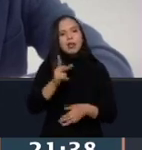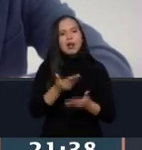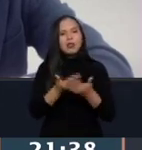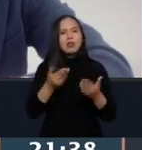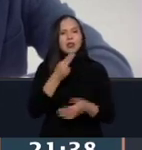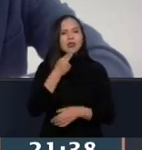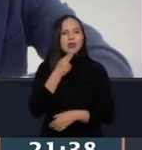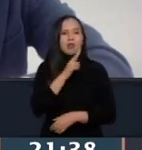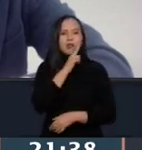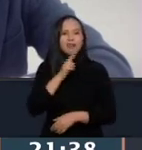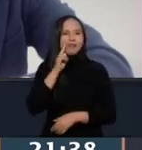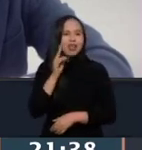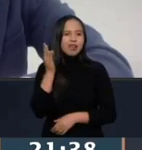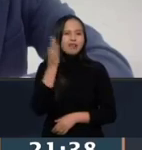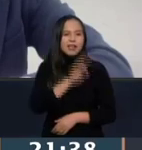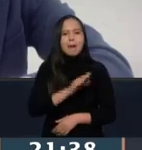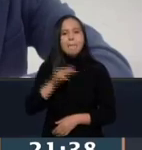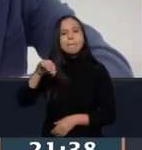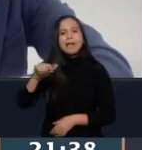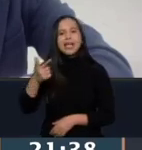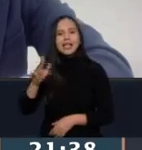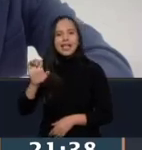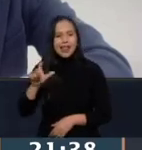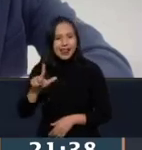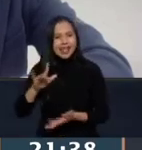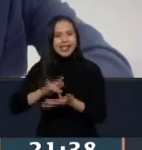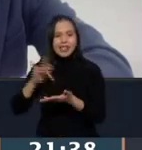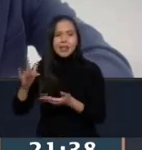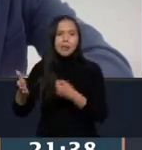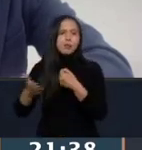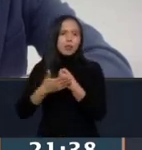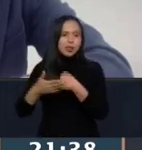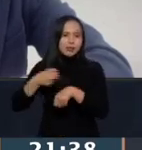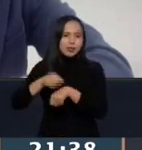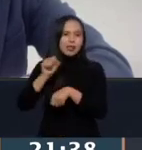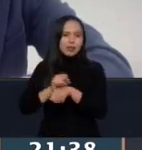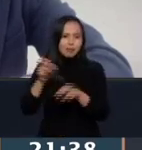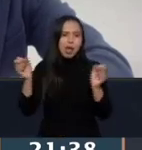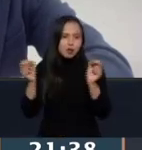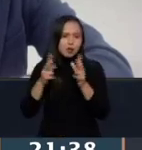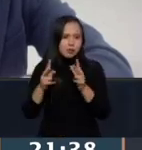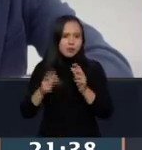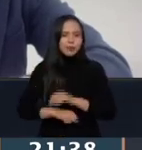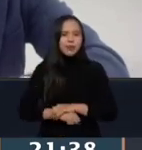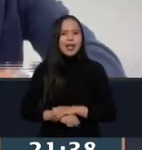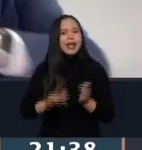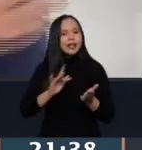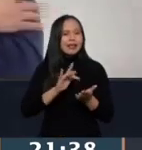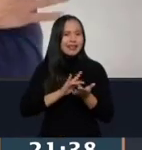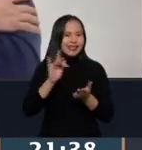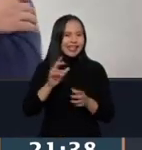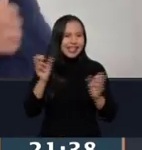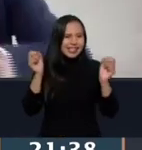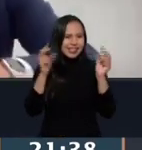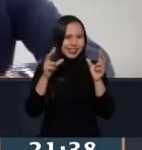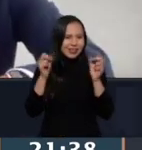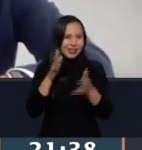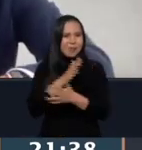falsas. Mi querido Miguel, te agradezco mucho por tu tiempo. Nos vemos por acá la próxima semana. Nada que agradecer. Hasta luego. Muchas gracias. Fuerte abrazo.